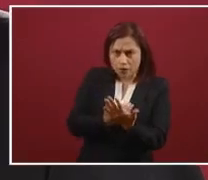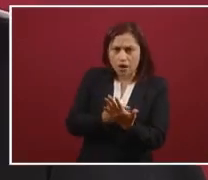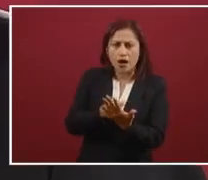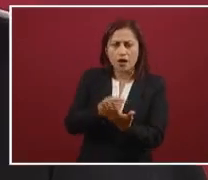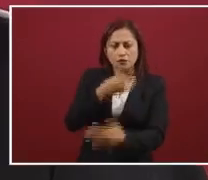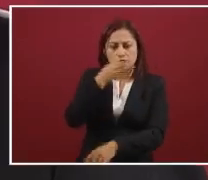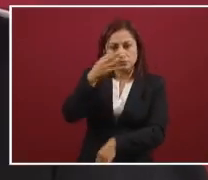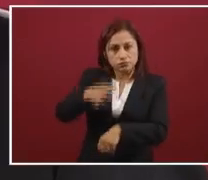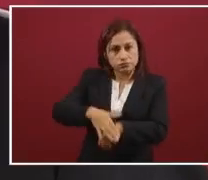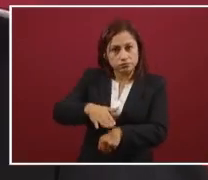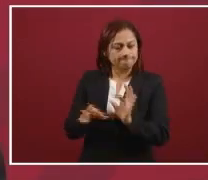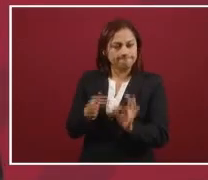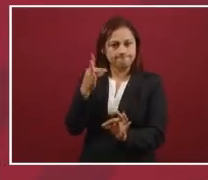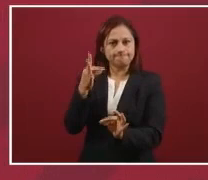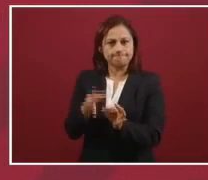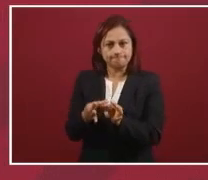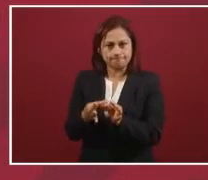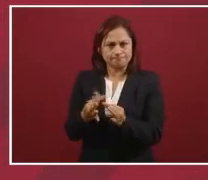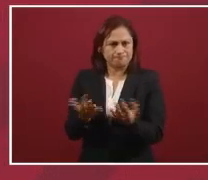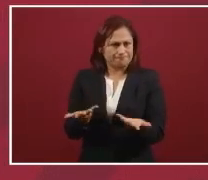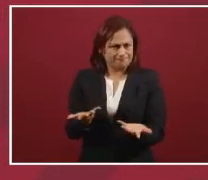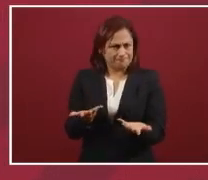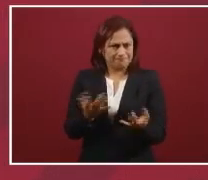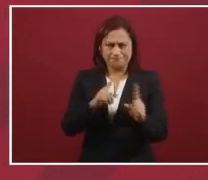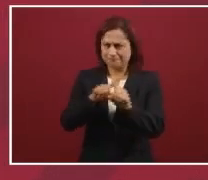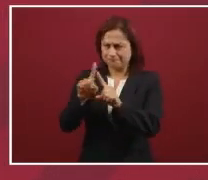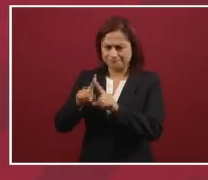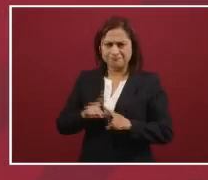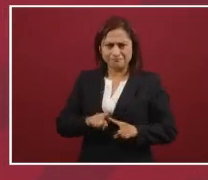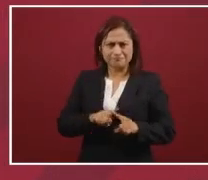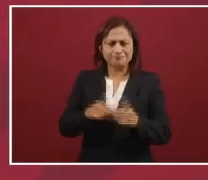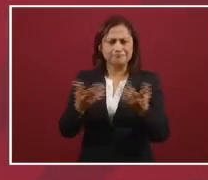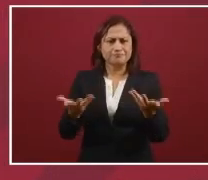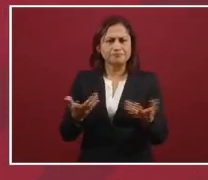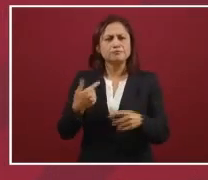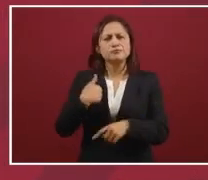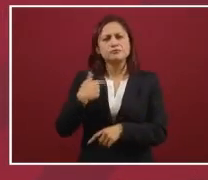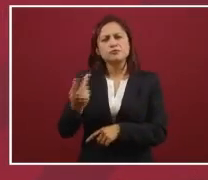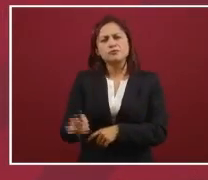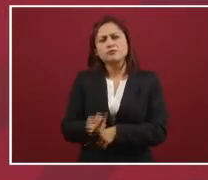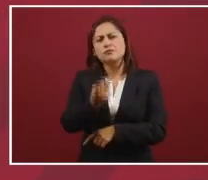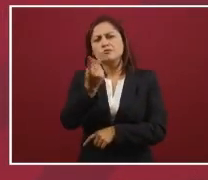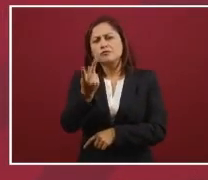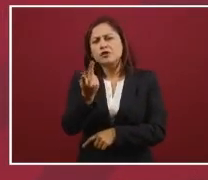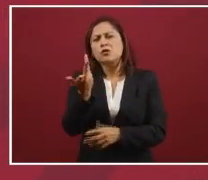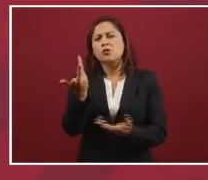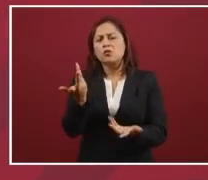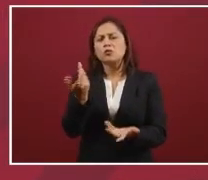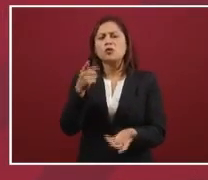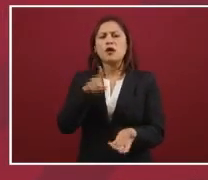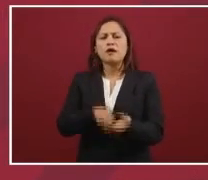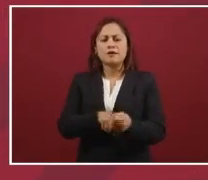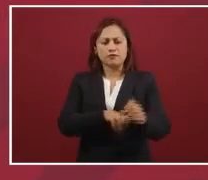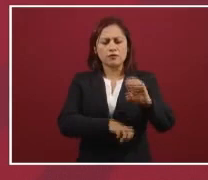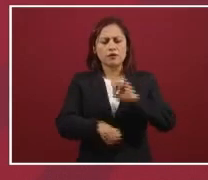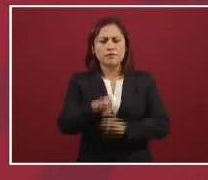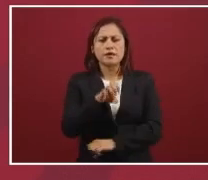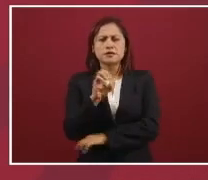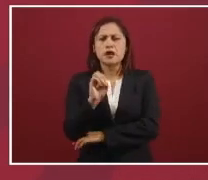¿Por qué se dio a conocer, se ventiló toda la corrupción de Odebrecht?